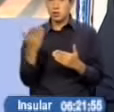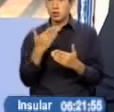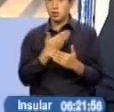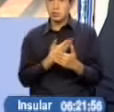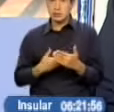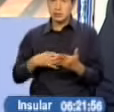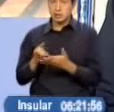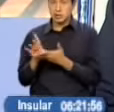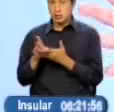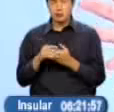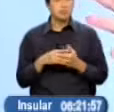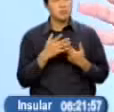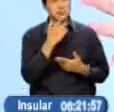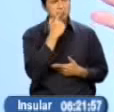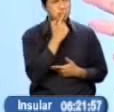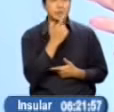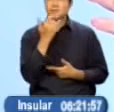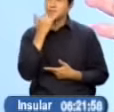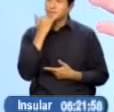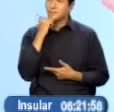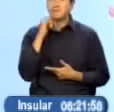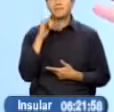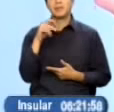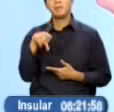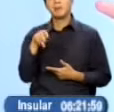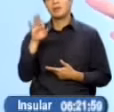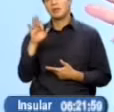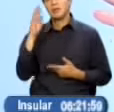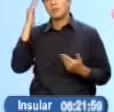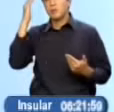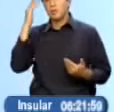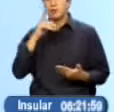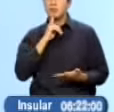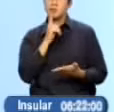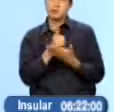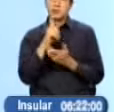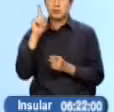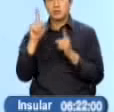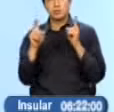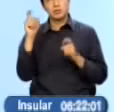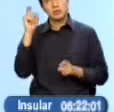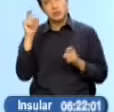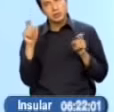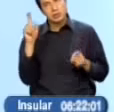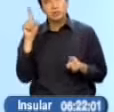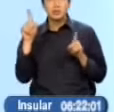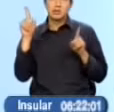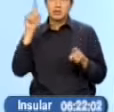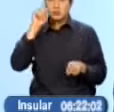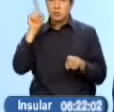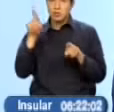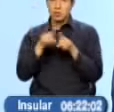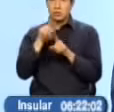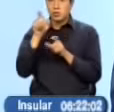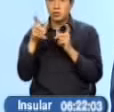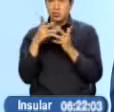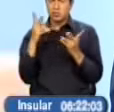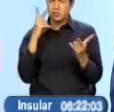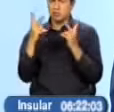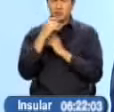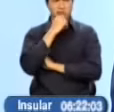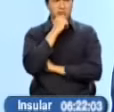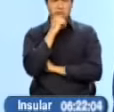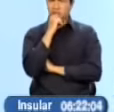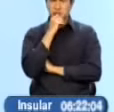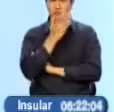persigue pero ese es el gran error del pp en política es verdad que a veces hay que hacer determinados acuerdos pero la gente lo que está viendo